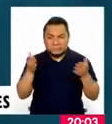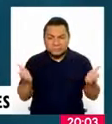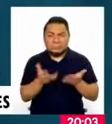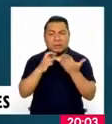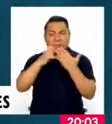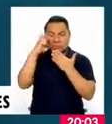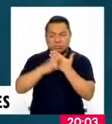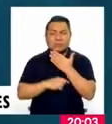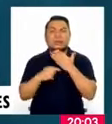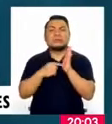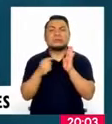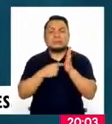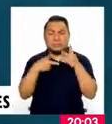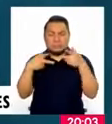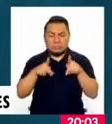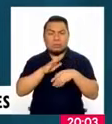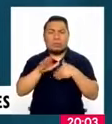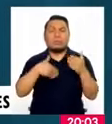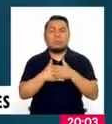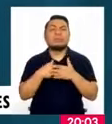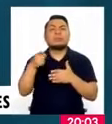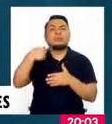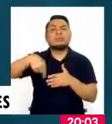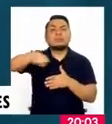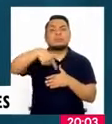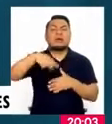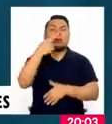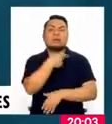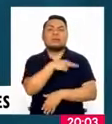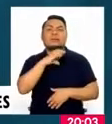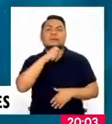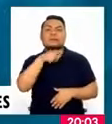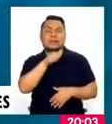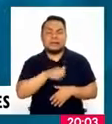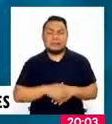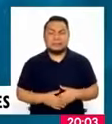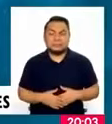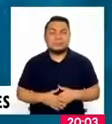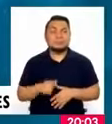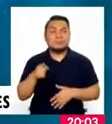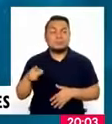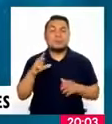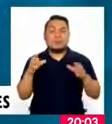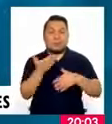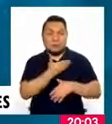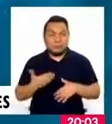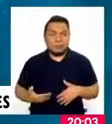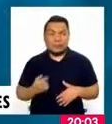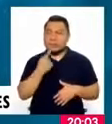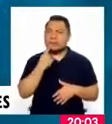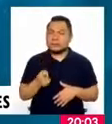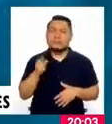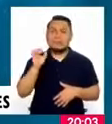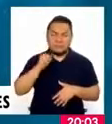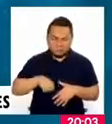el proyecto que permita poner en funcionamiento el Hospital Regional de Chala. El Poder Ejecutivo reiteró